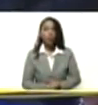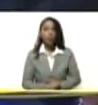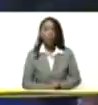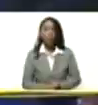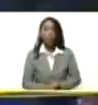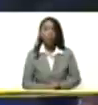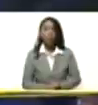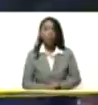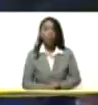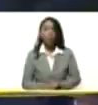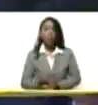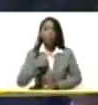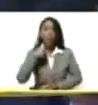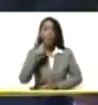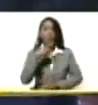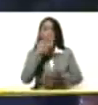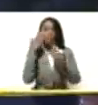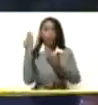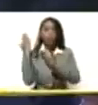les estaba diciendo